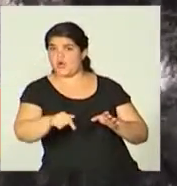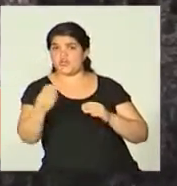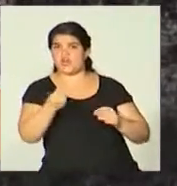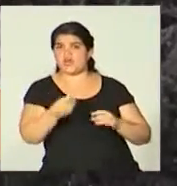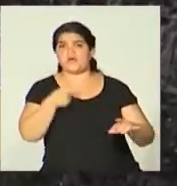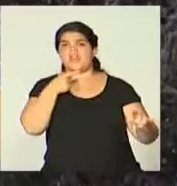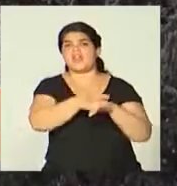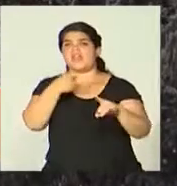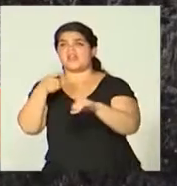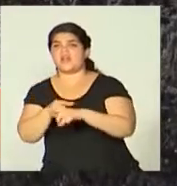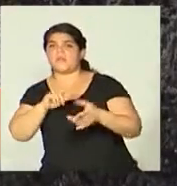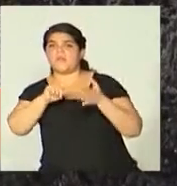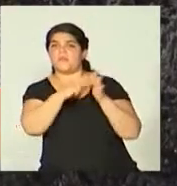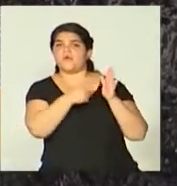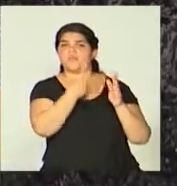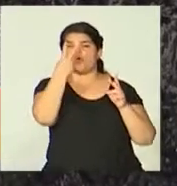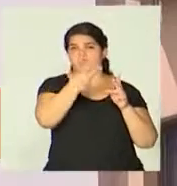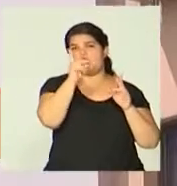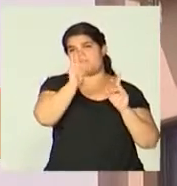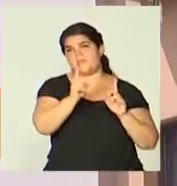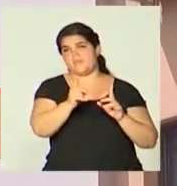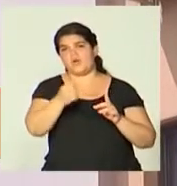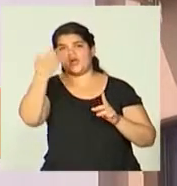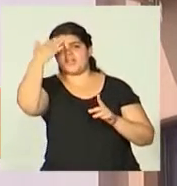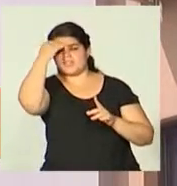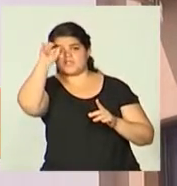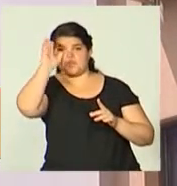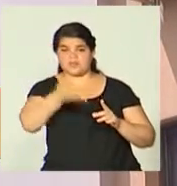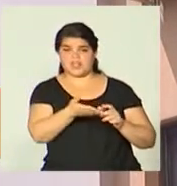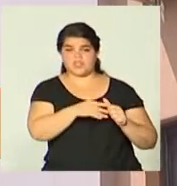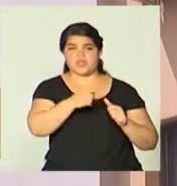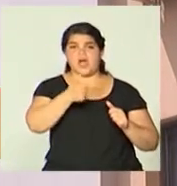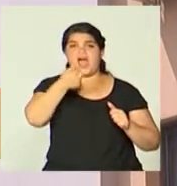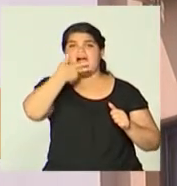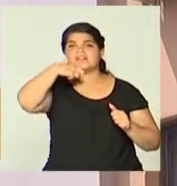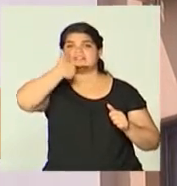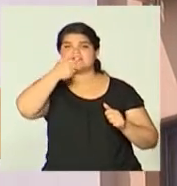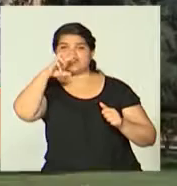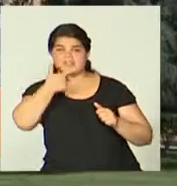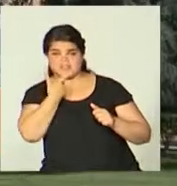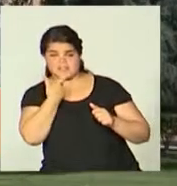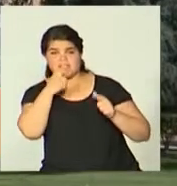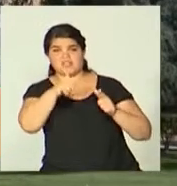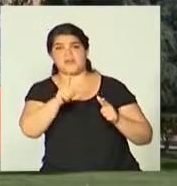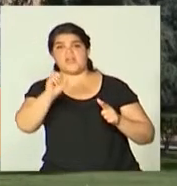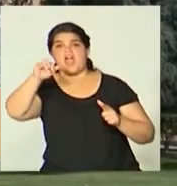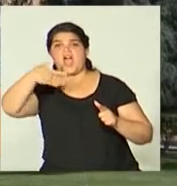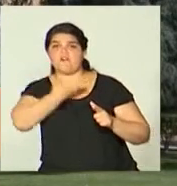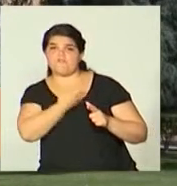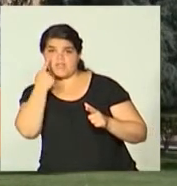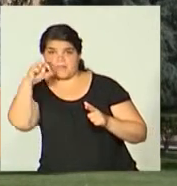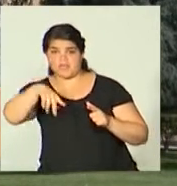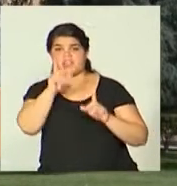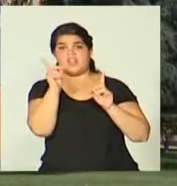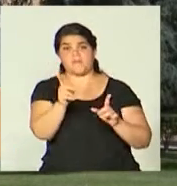los dos puntos que plantearon estas provincias, por el 15% al ANSES y por el financiamiento de la FIP. Y lo